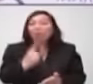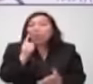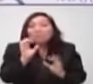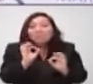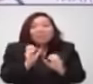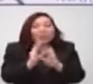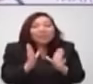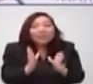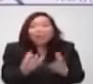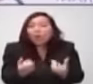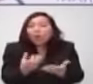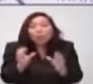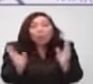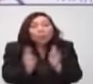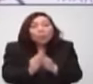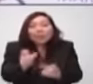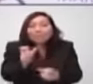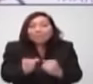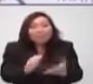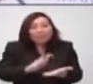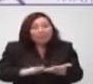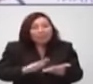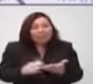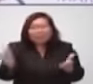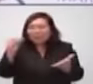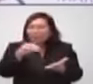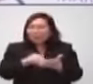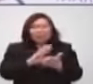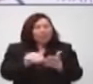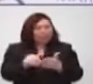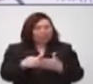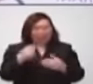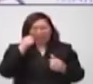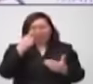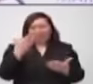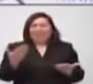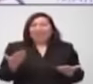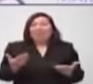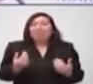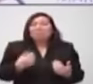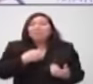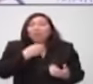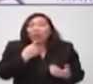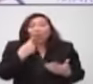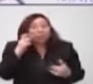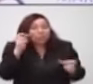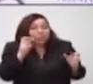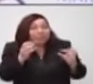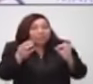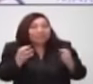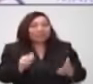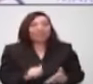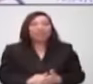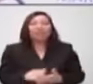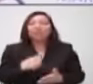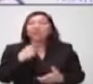mismo día se conseguían un conjunto de permisos y aprobaciones, señor presidente. Entonces a mí me genera suspicacia. Mi abuela decía, duda y acertarás.